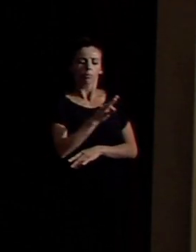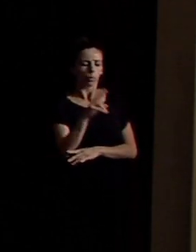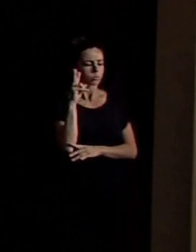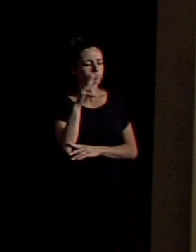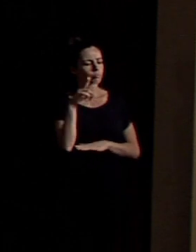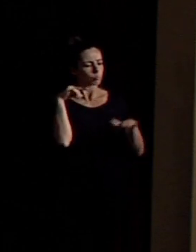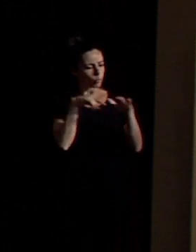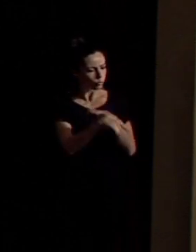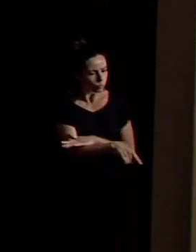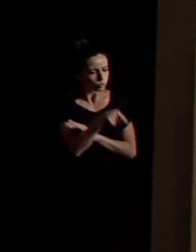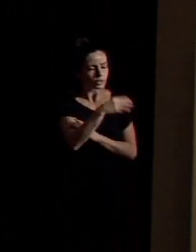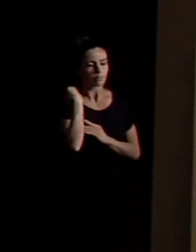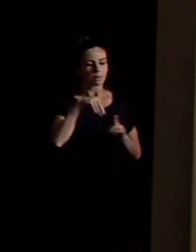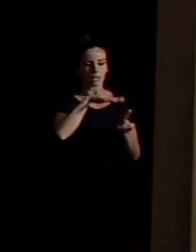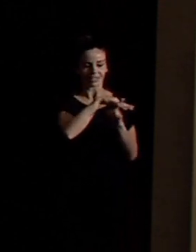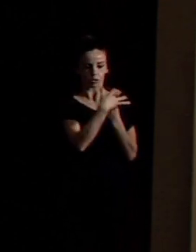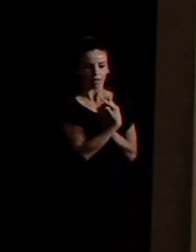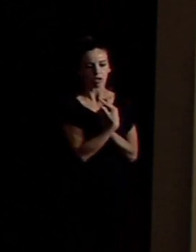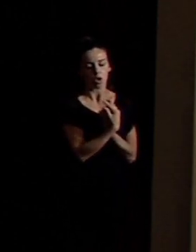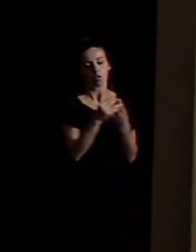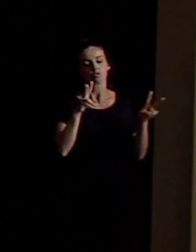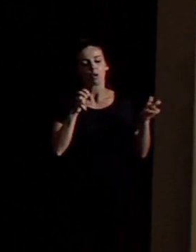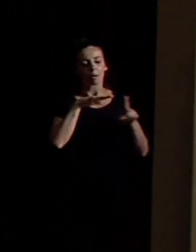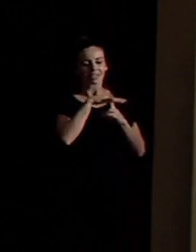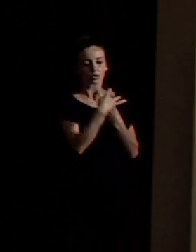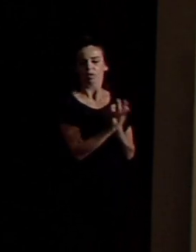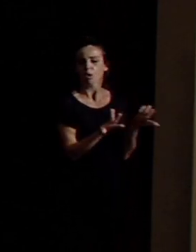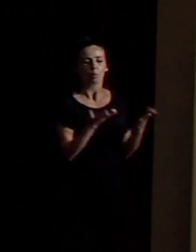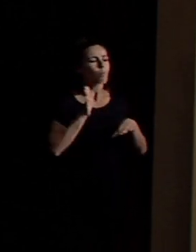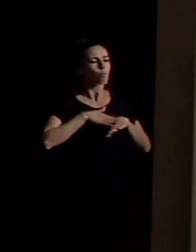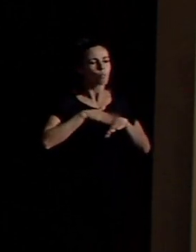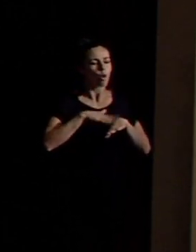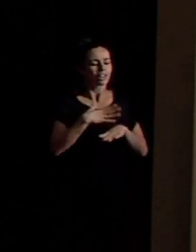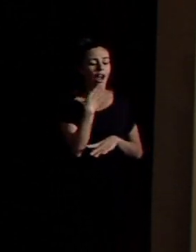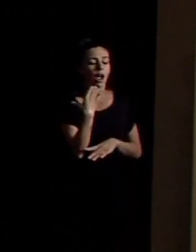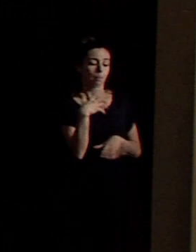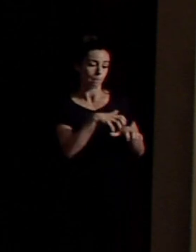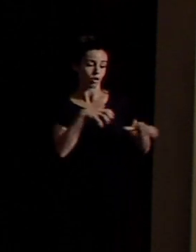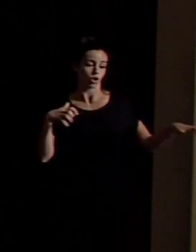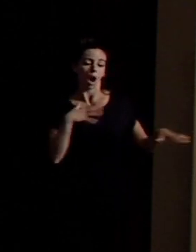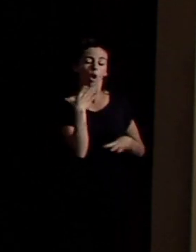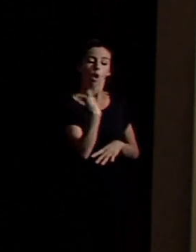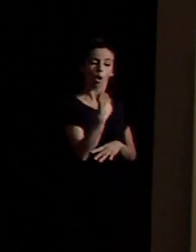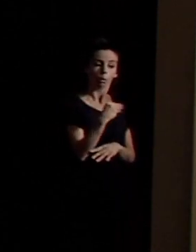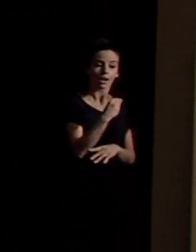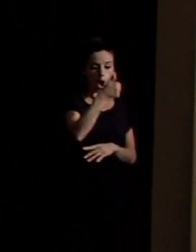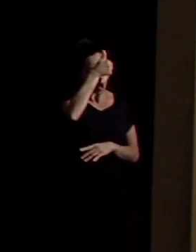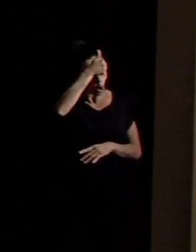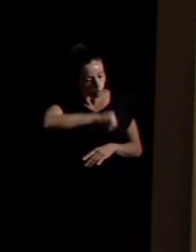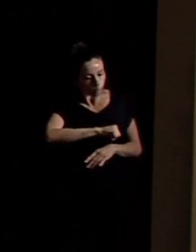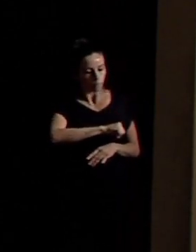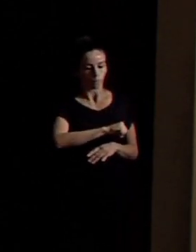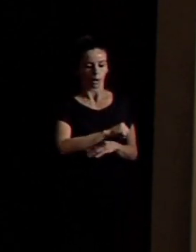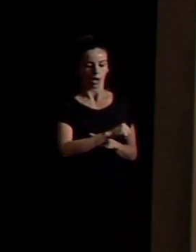nueva situación de por qué los jóvenes, mayoritariamente varones, hombres,